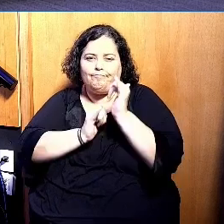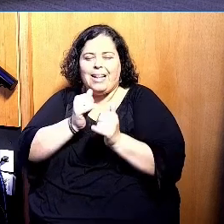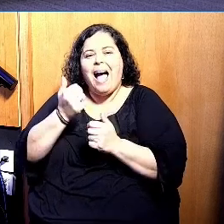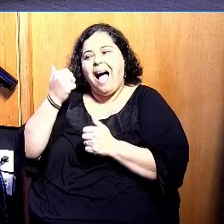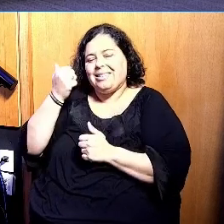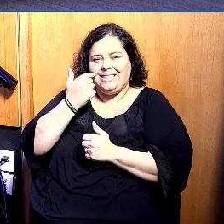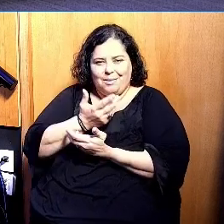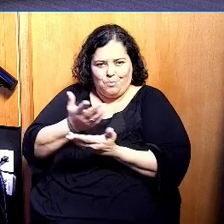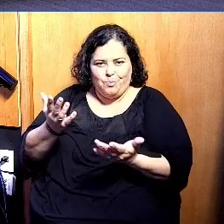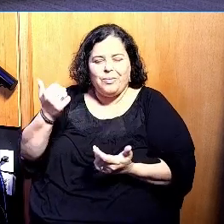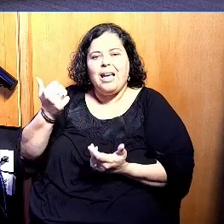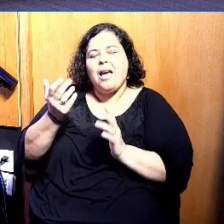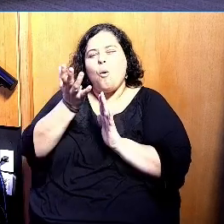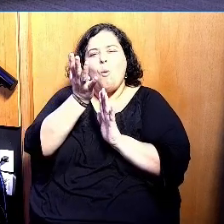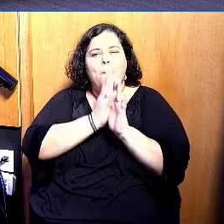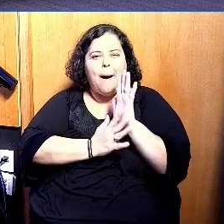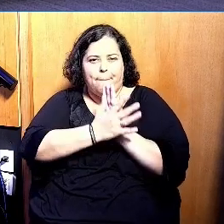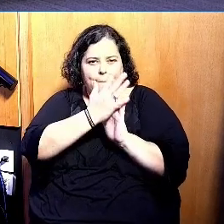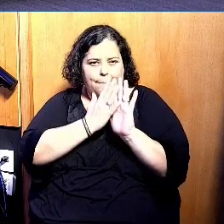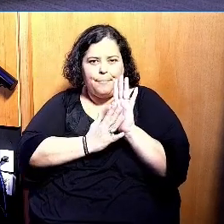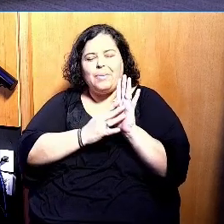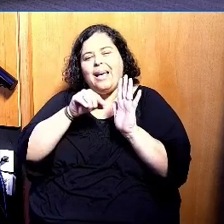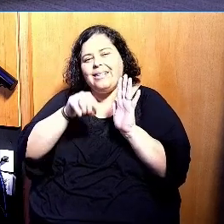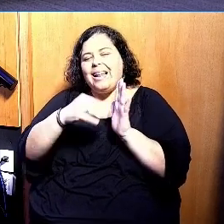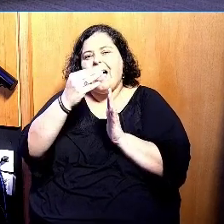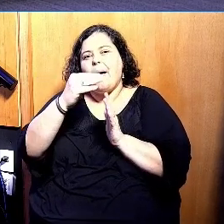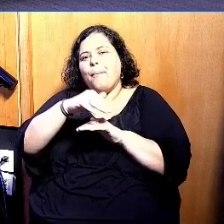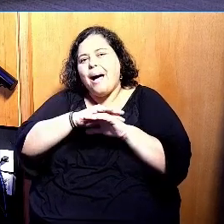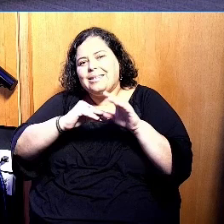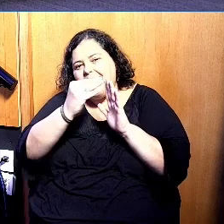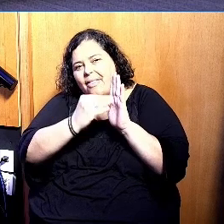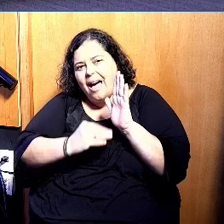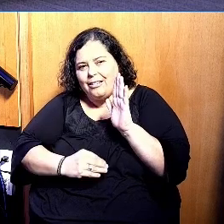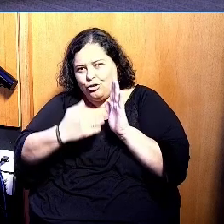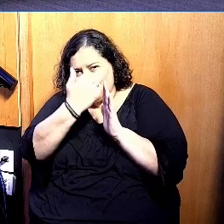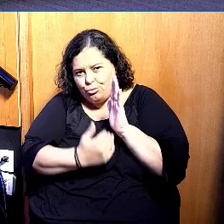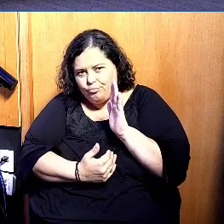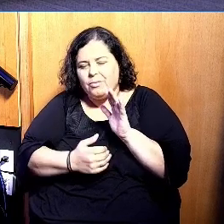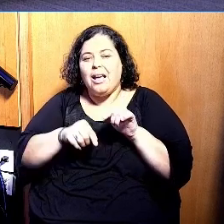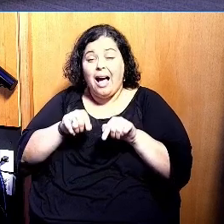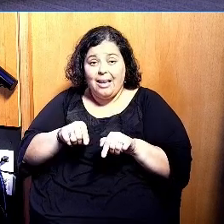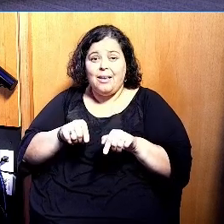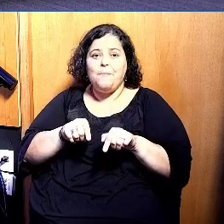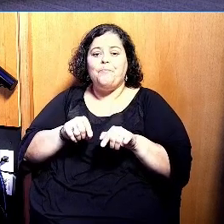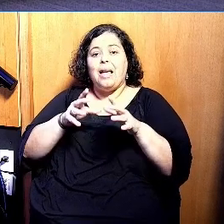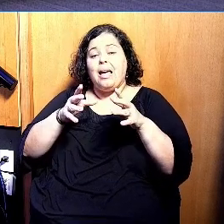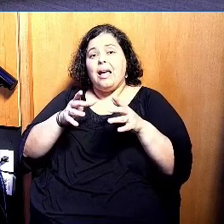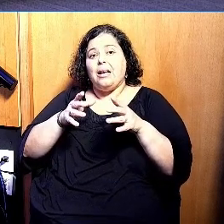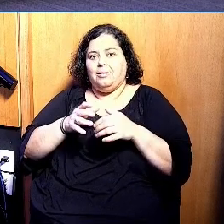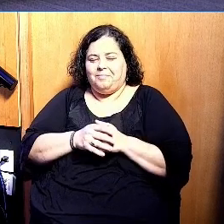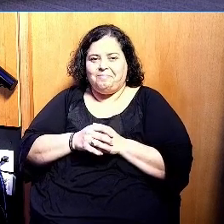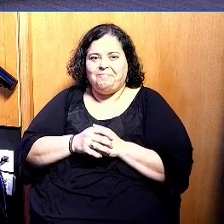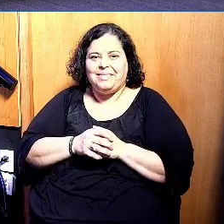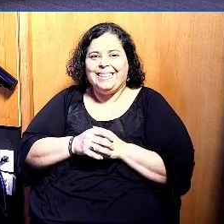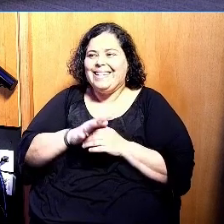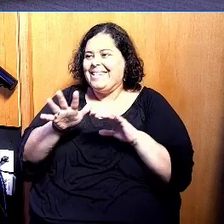nuestro mapa. Toda nuestra base de datos son las data source, y después llevamos todo a un área de staging